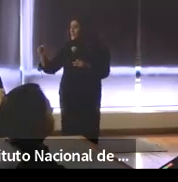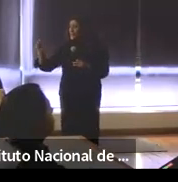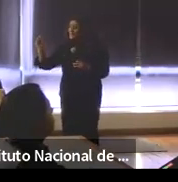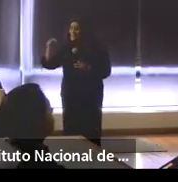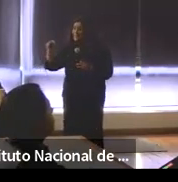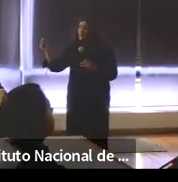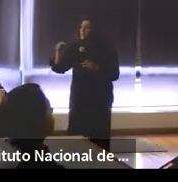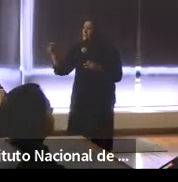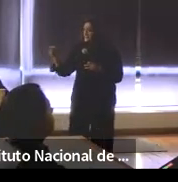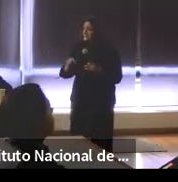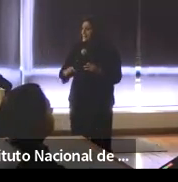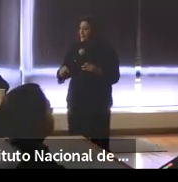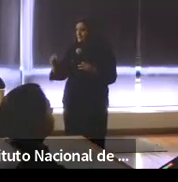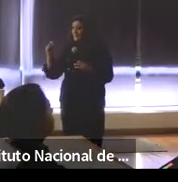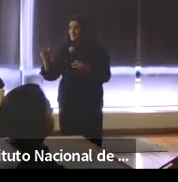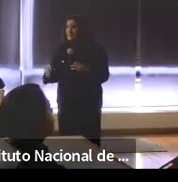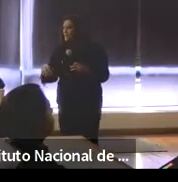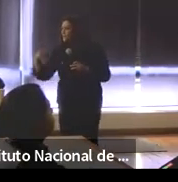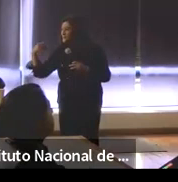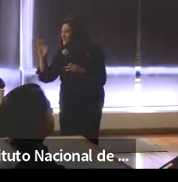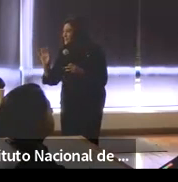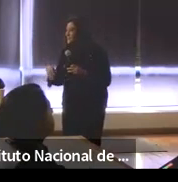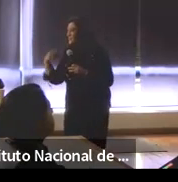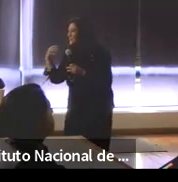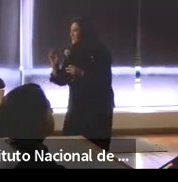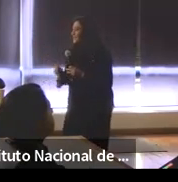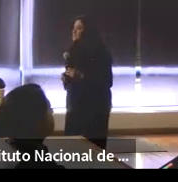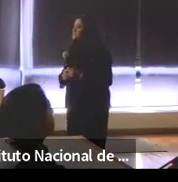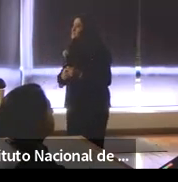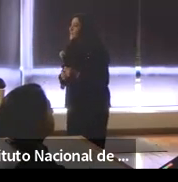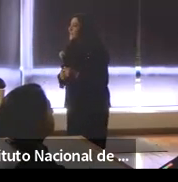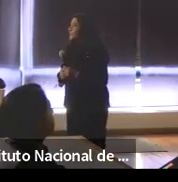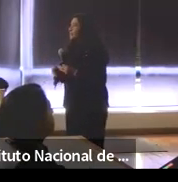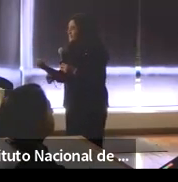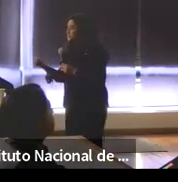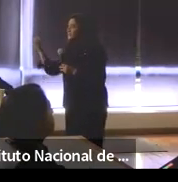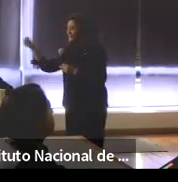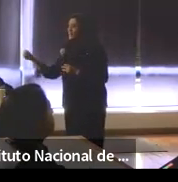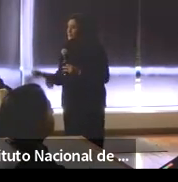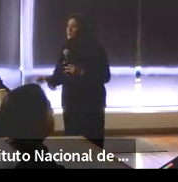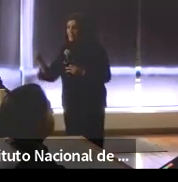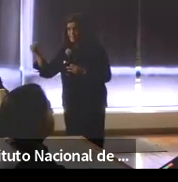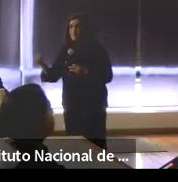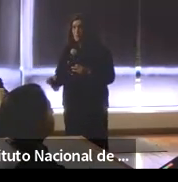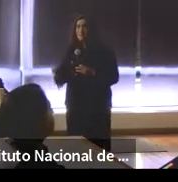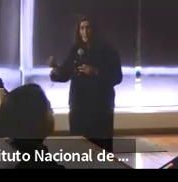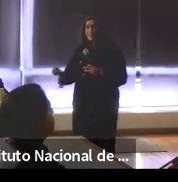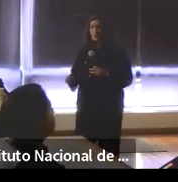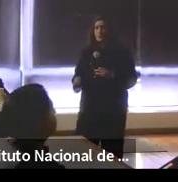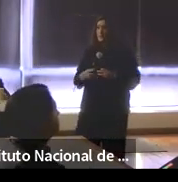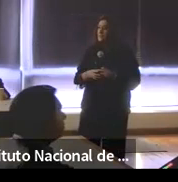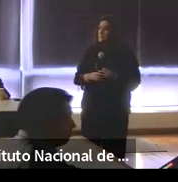en el ejemplo que yo les decía al sacarse la lengua es un ejemplo muy literal Pero qué sucede en las organizaciones